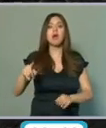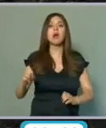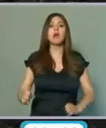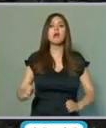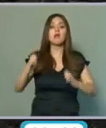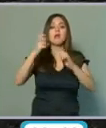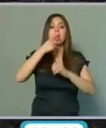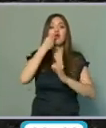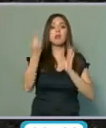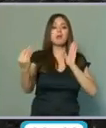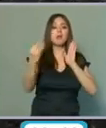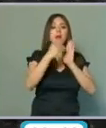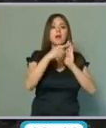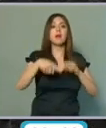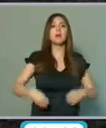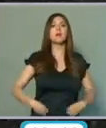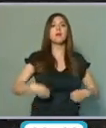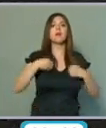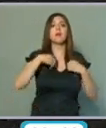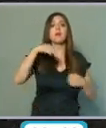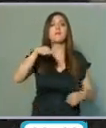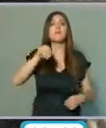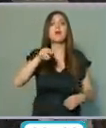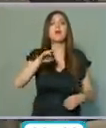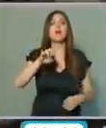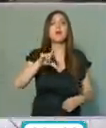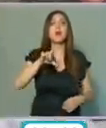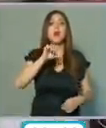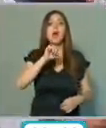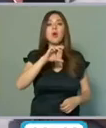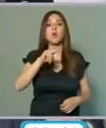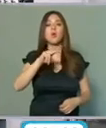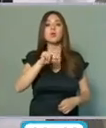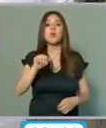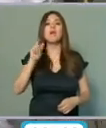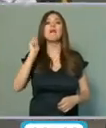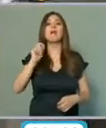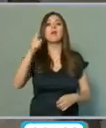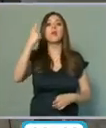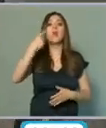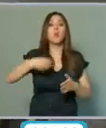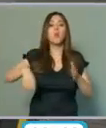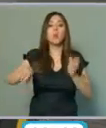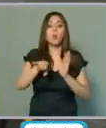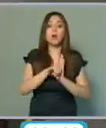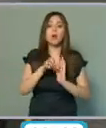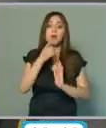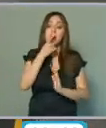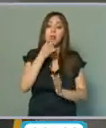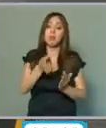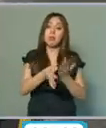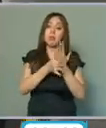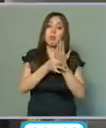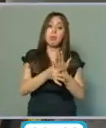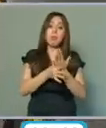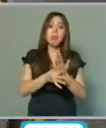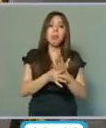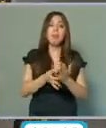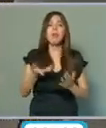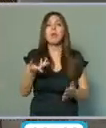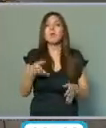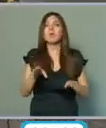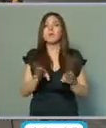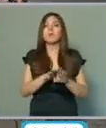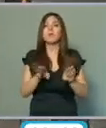Manuel Acuña, en un cuarto que es aquí atrásito, en donde dicen que tenía una especie pues